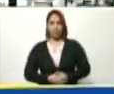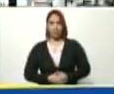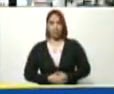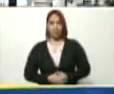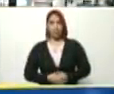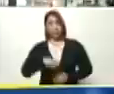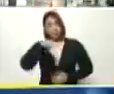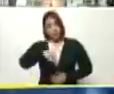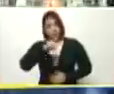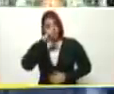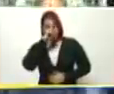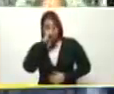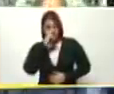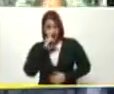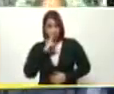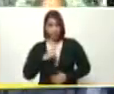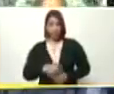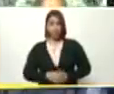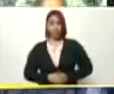Este año,